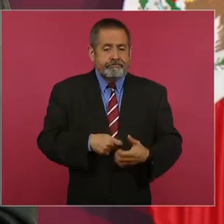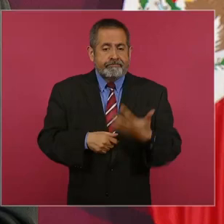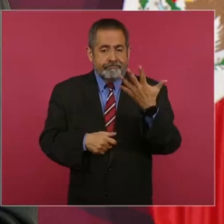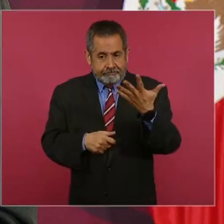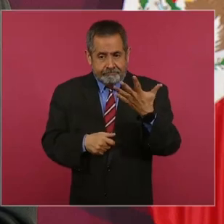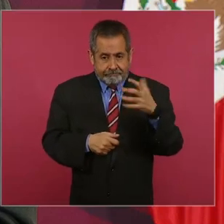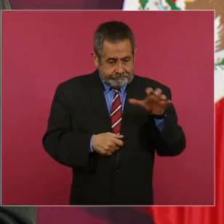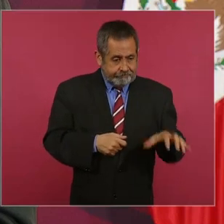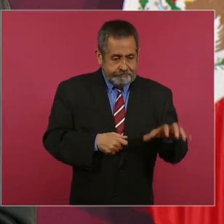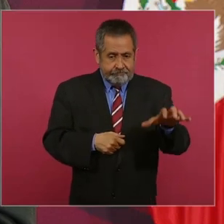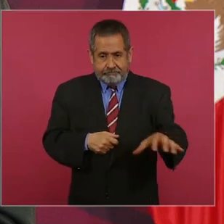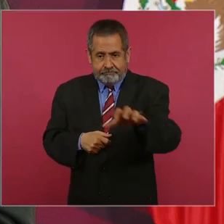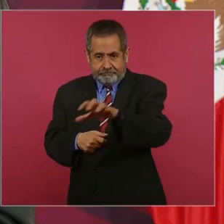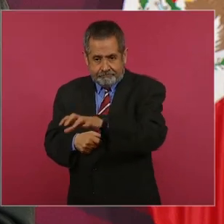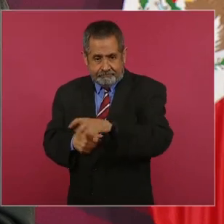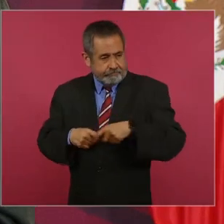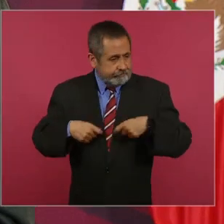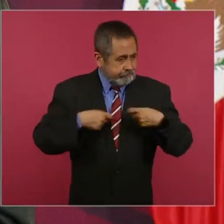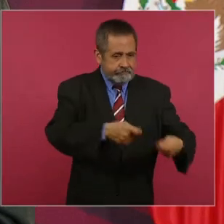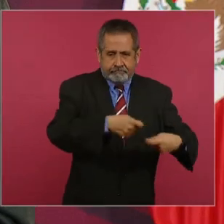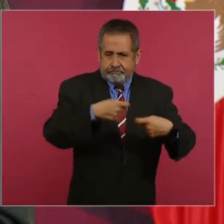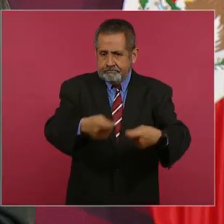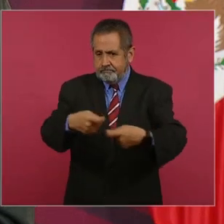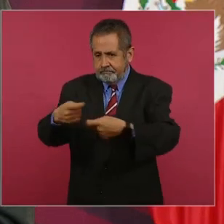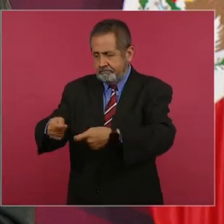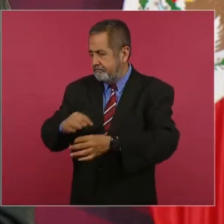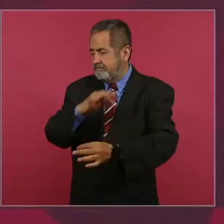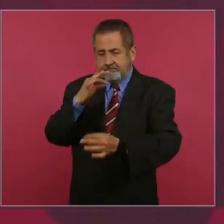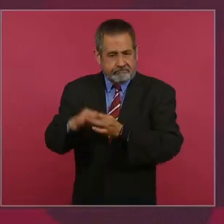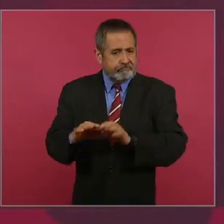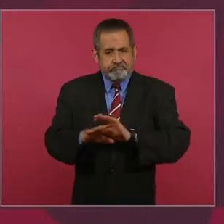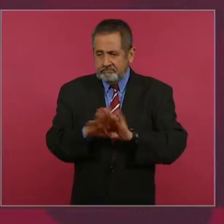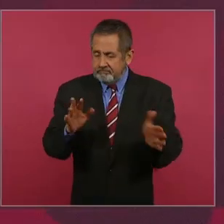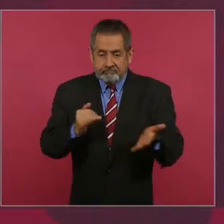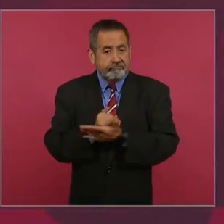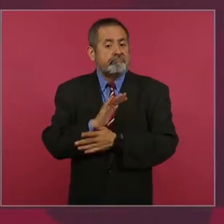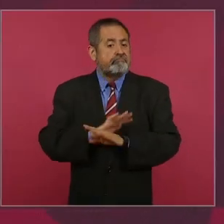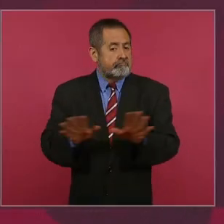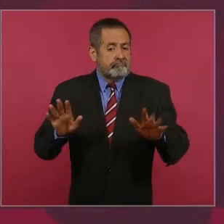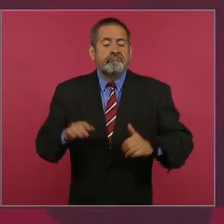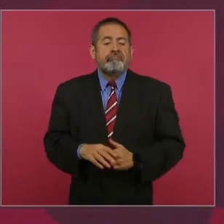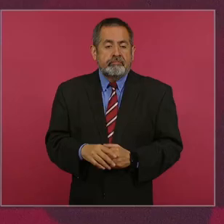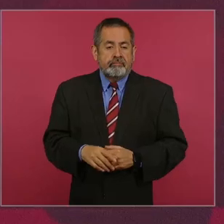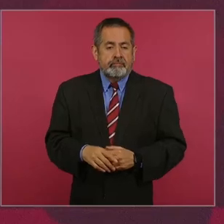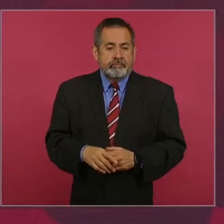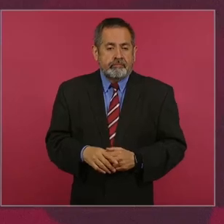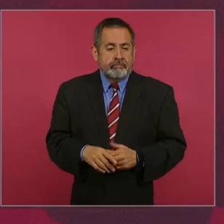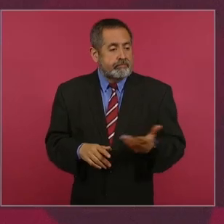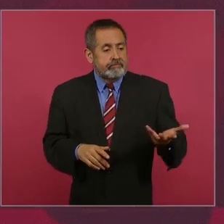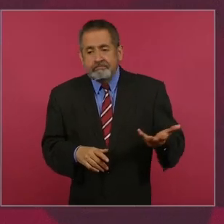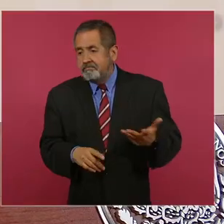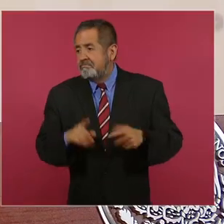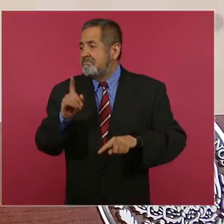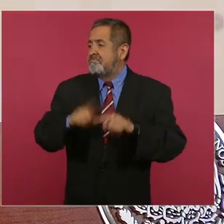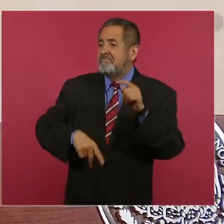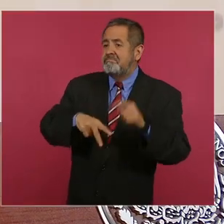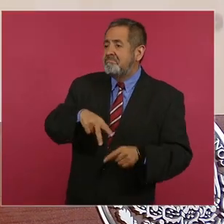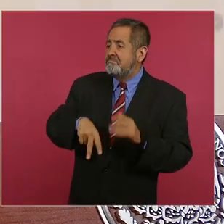de desarrollo o sea ninguno se va a declarar de cierto